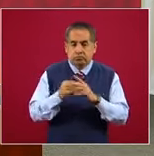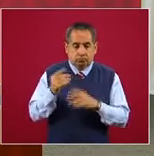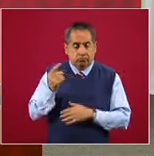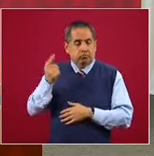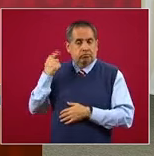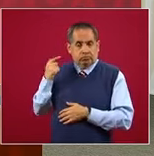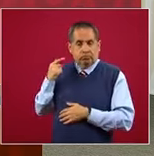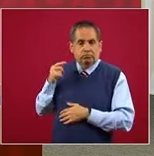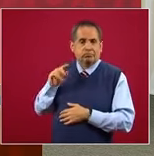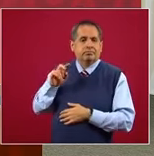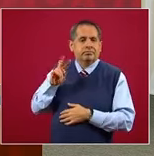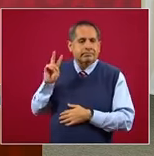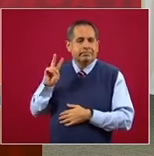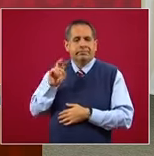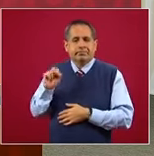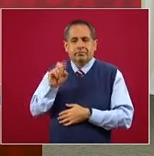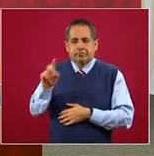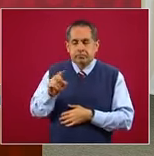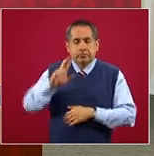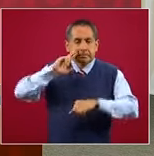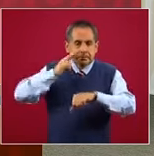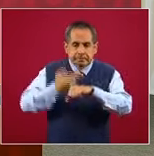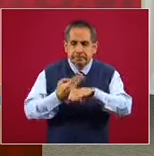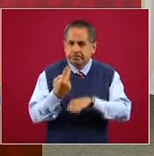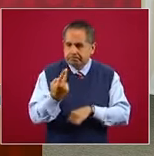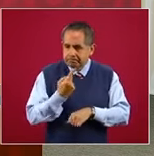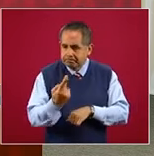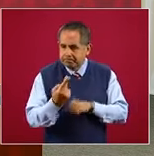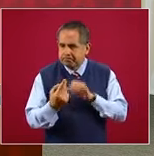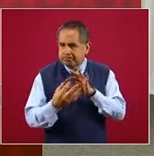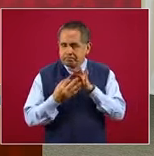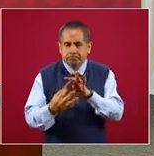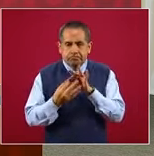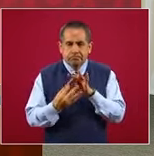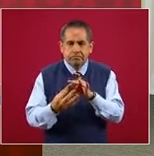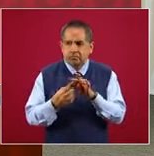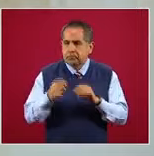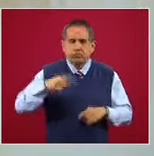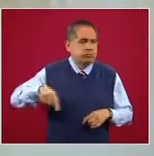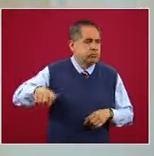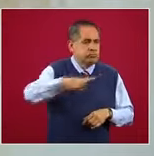fin de semana este concepto de corresponsabilidad.